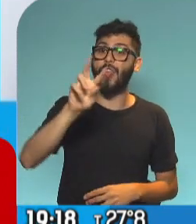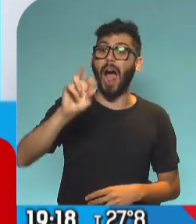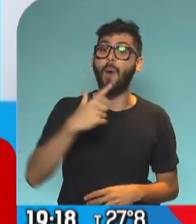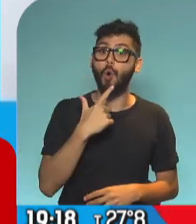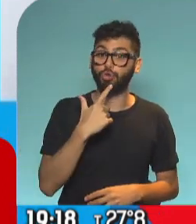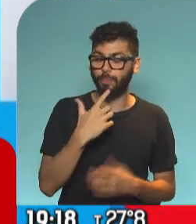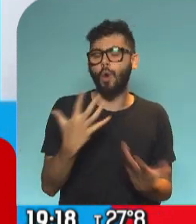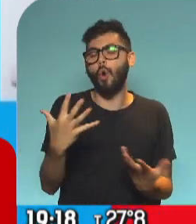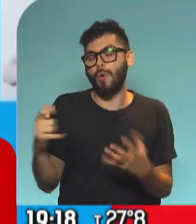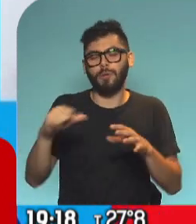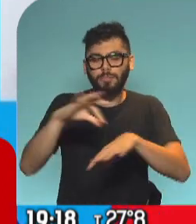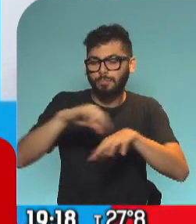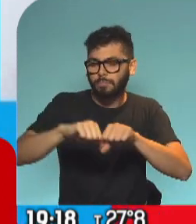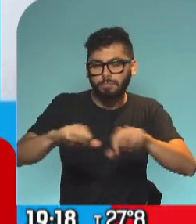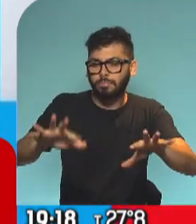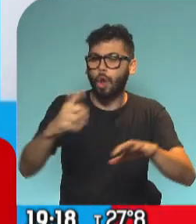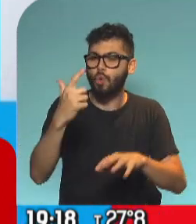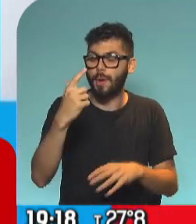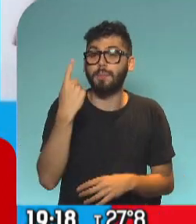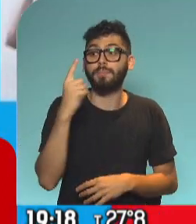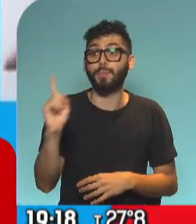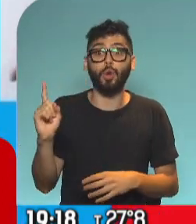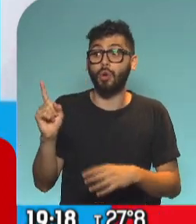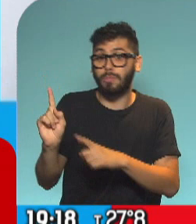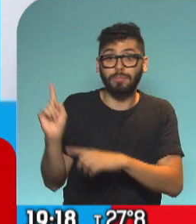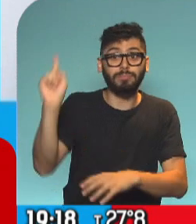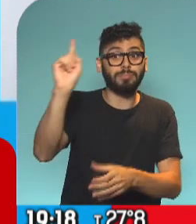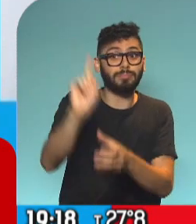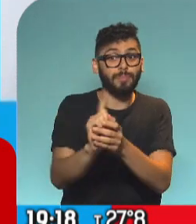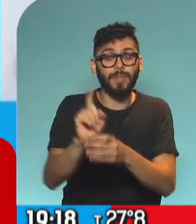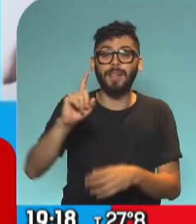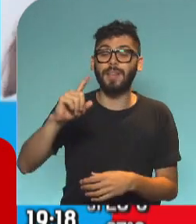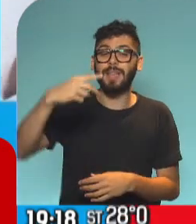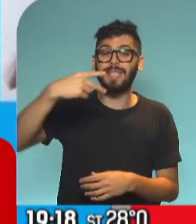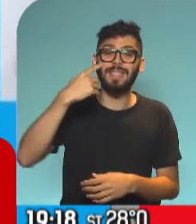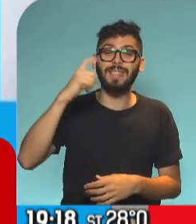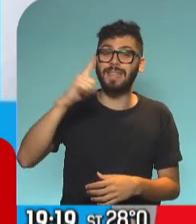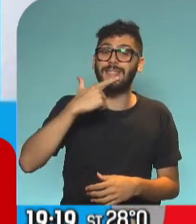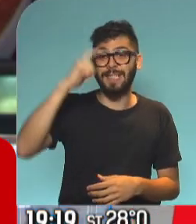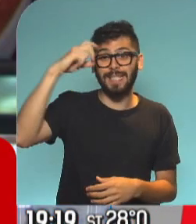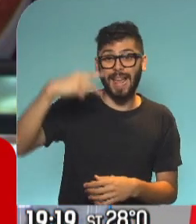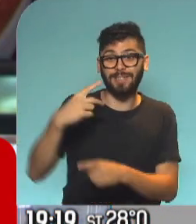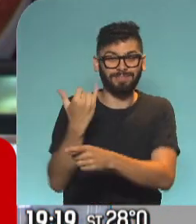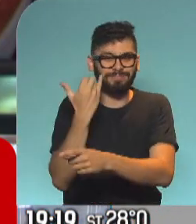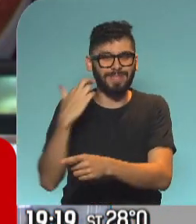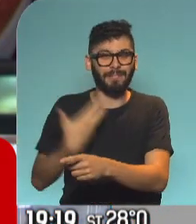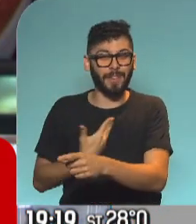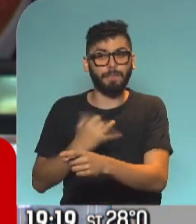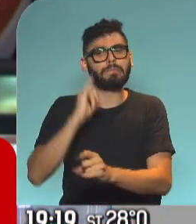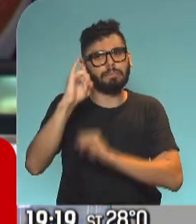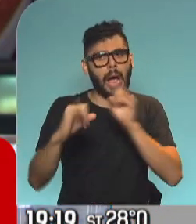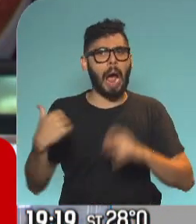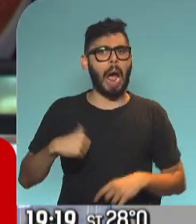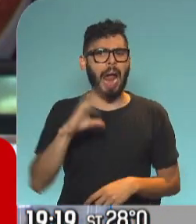todavía afectado por la pandemia, pero en aquella oportunidad Nielsen habló de el hambre en la República